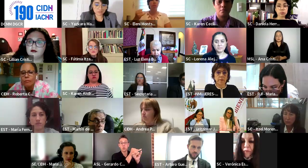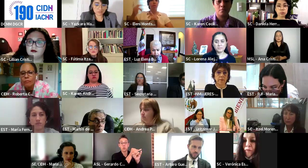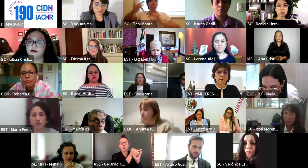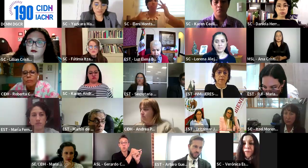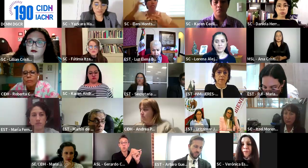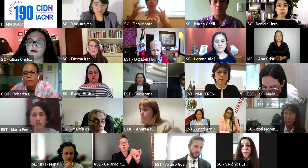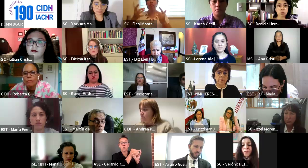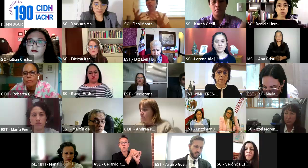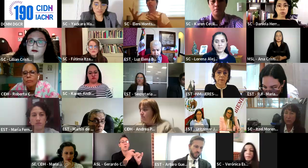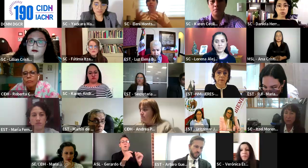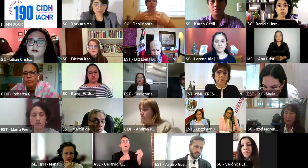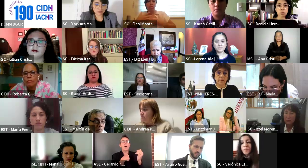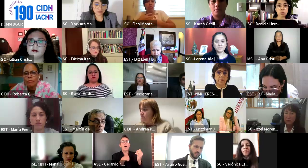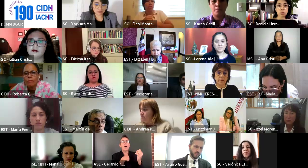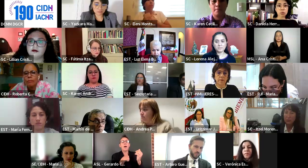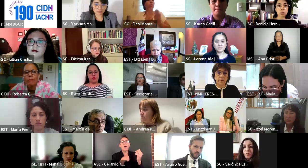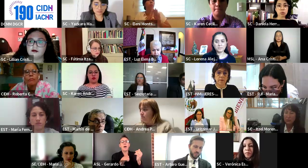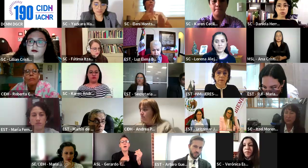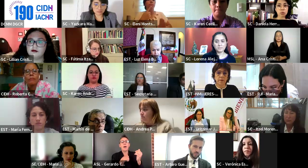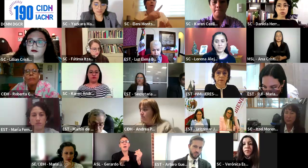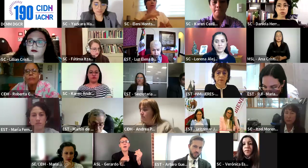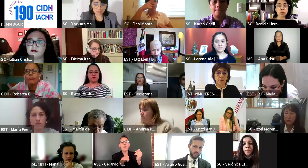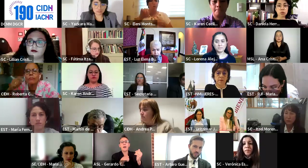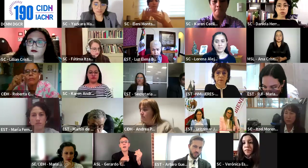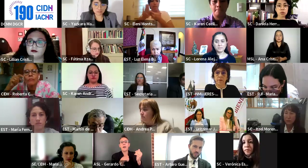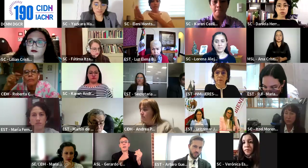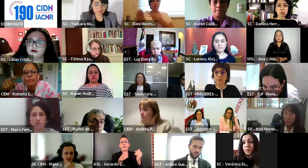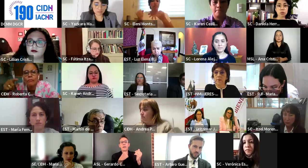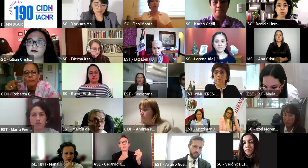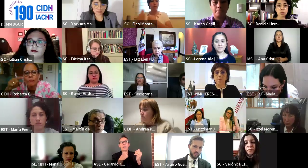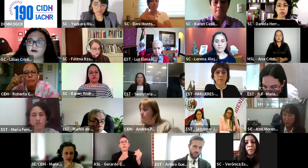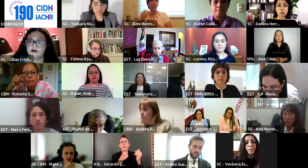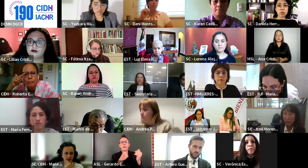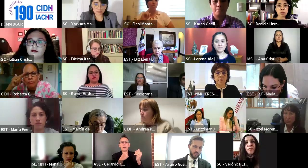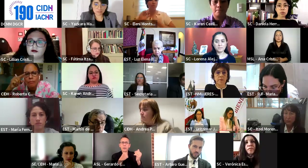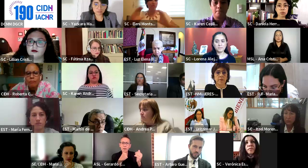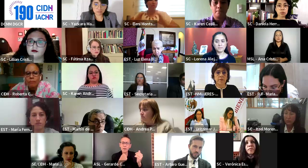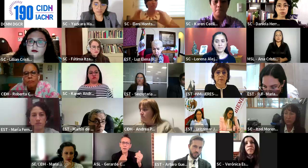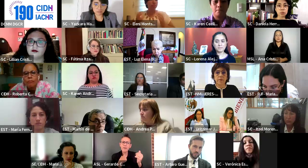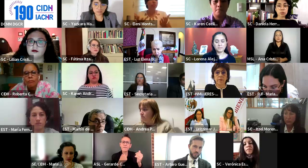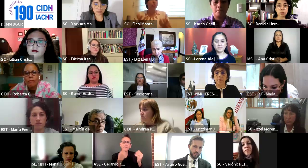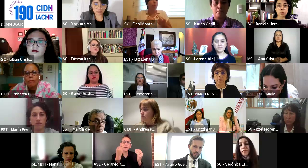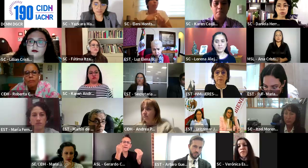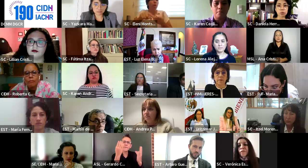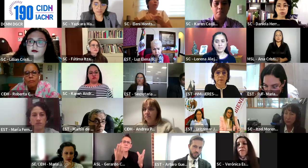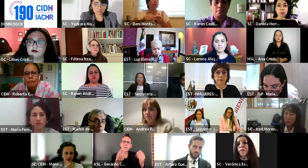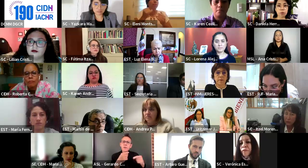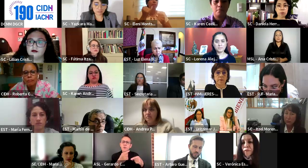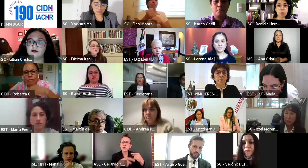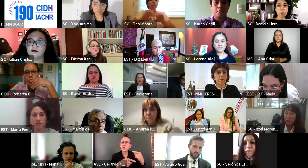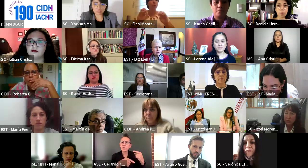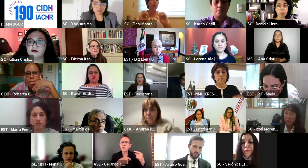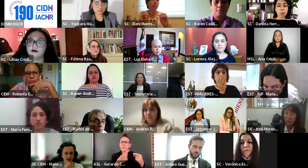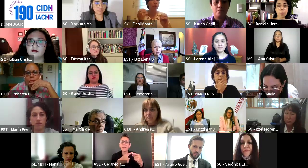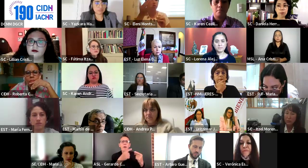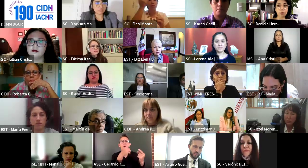no le ha llegado la información a todas las mujeres porque han sufrido de abuso, de amenazas y cuando quieren demandar para